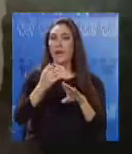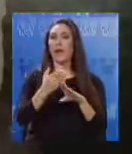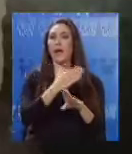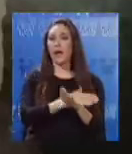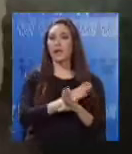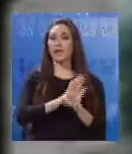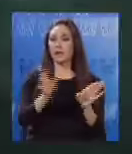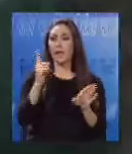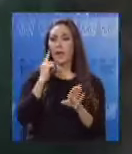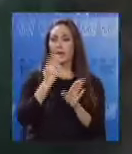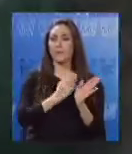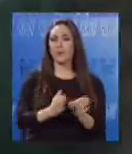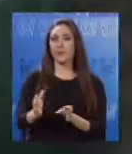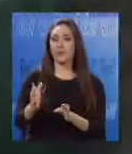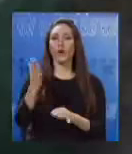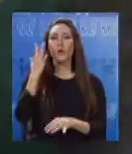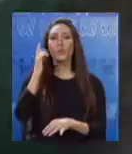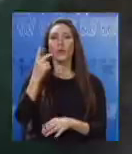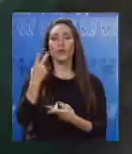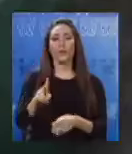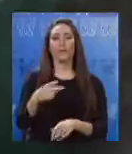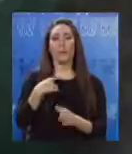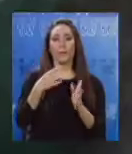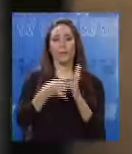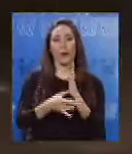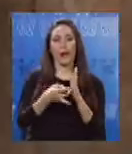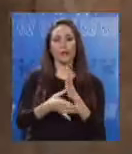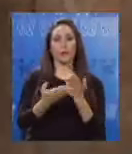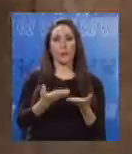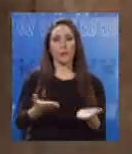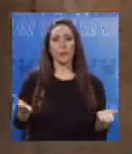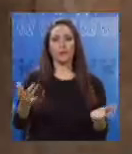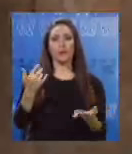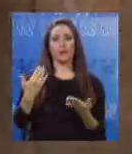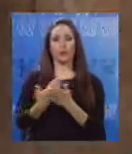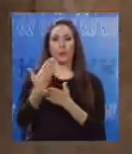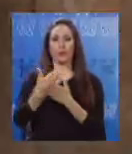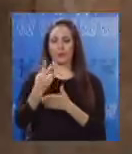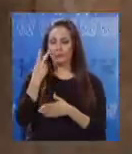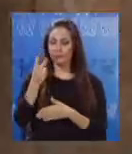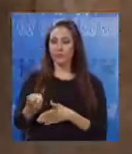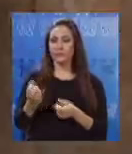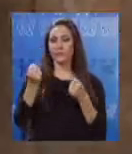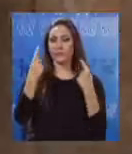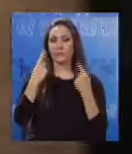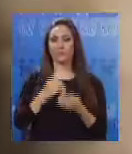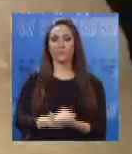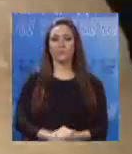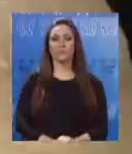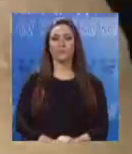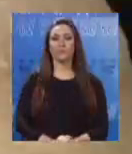previamente intervenidos, ya que también se encontró plástico y otros elementos de la modernidad. Isaías Cruz, TC Televisión.